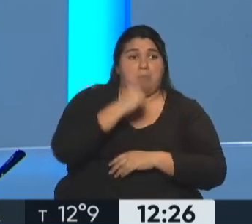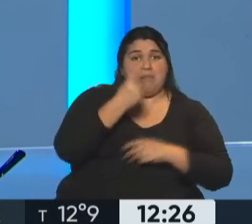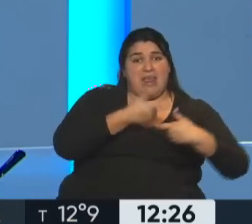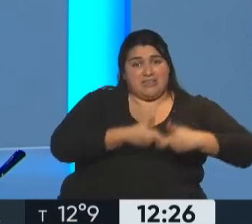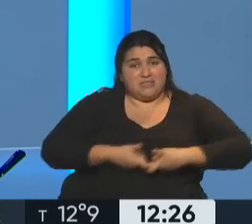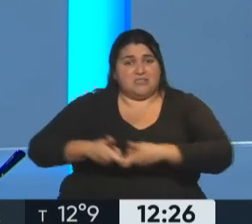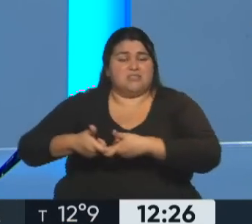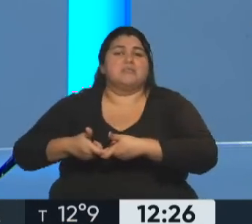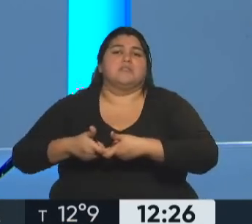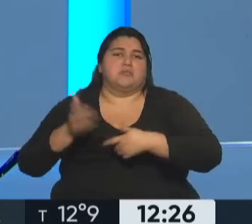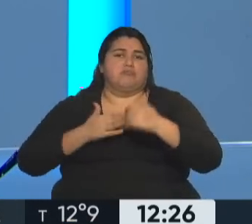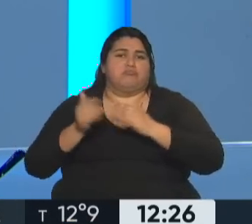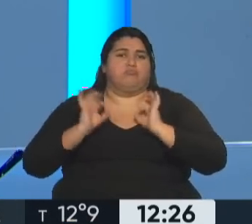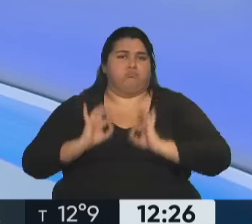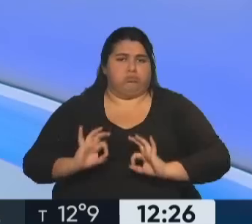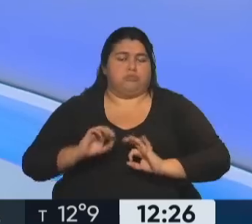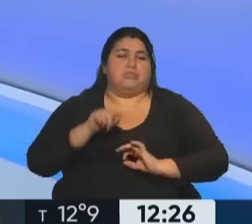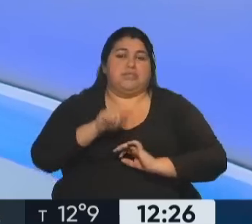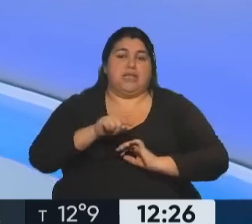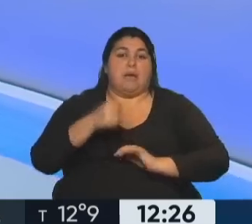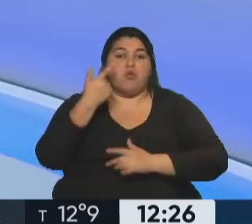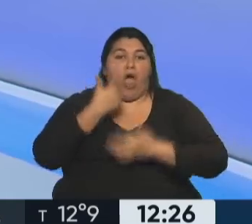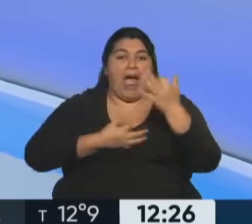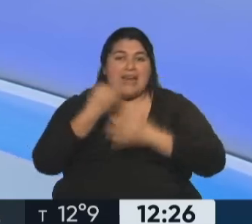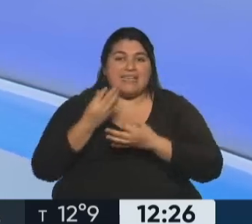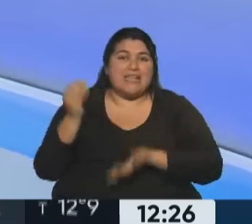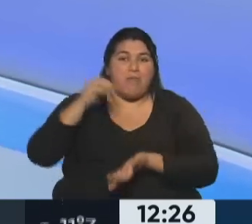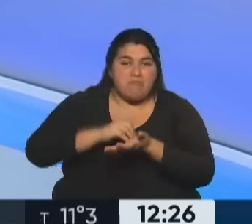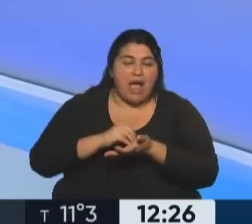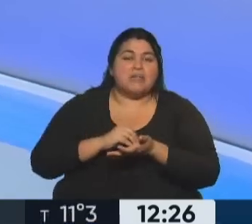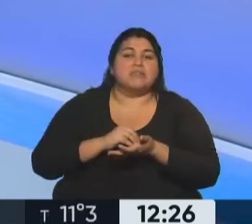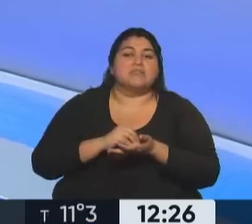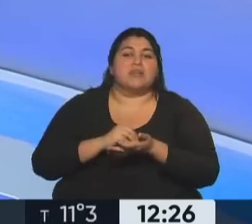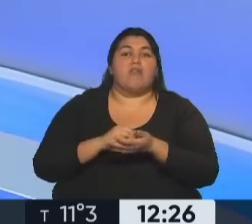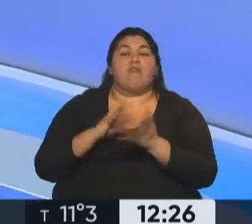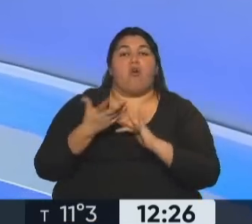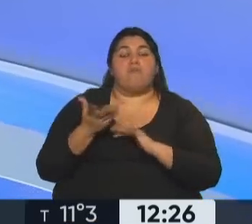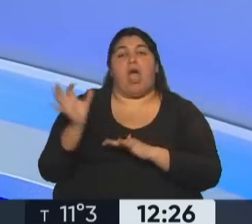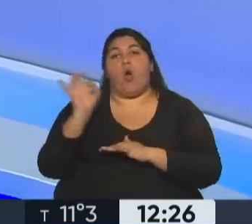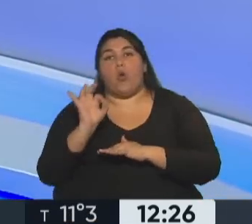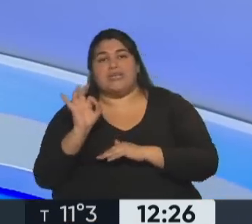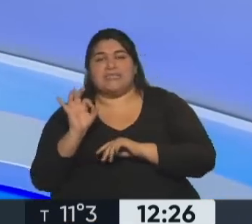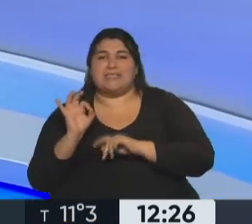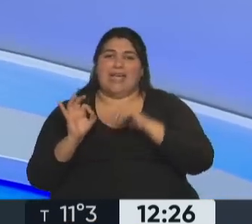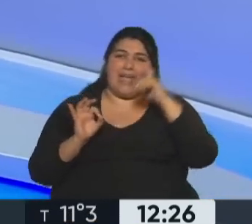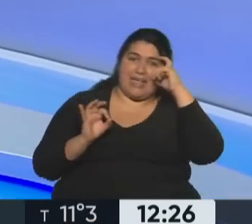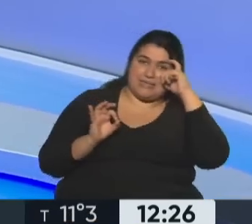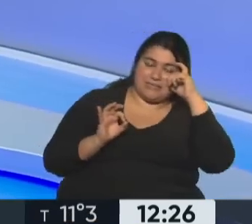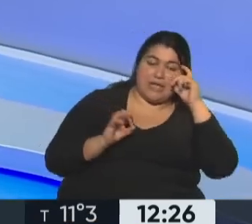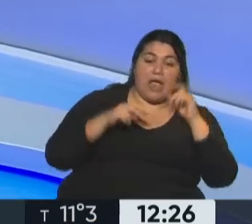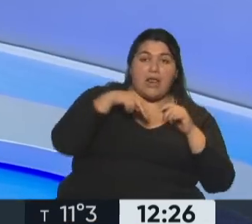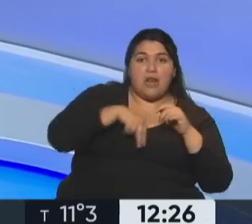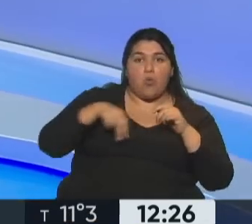declaraban estudiados que se hiciera este primer tramo que viene de sentido oeste a este es decir desde neuquén hasta